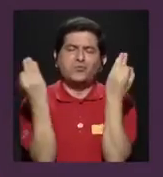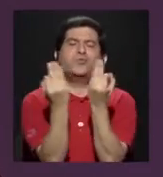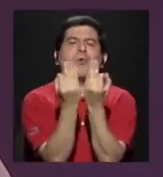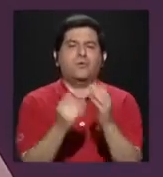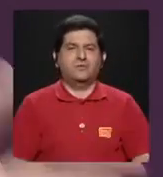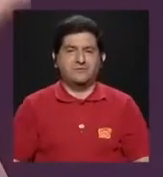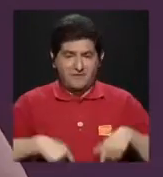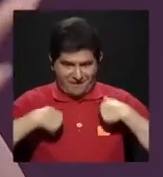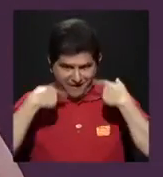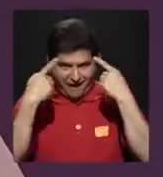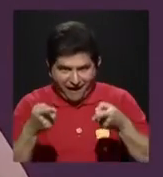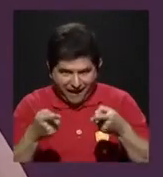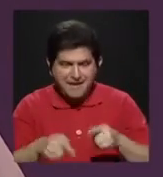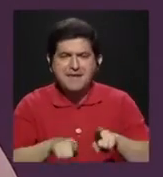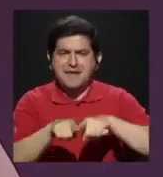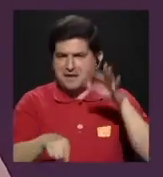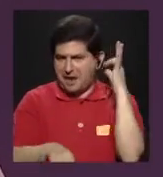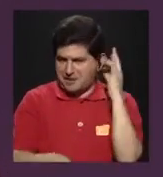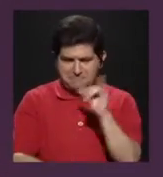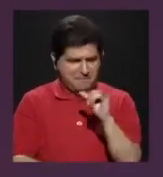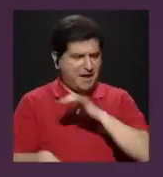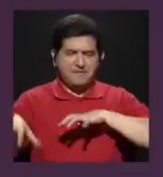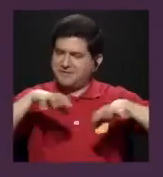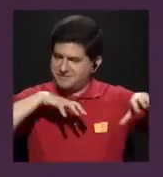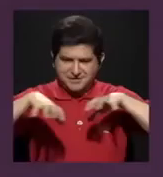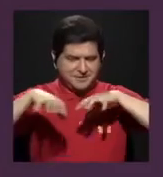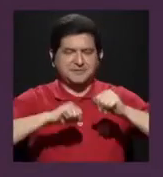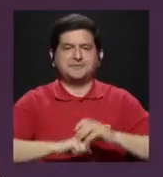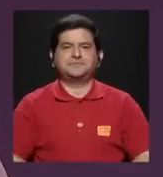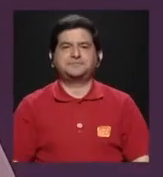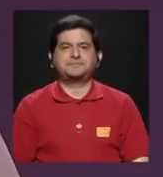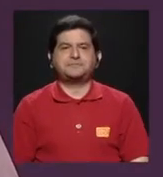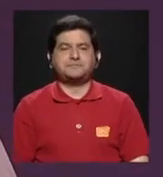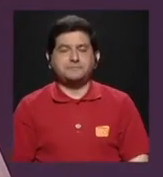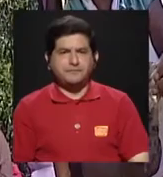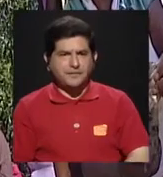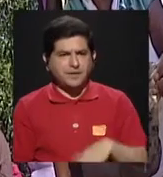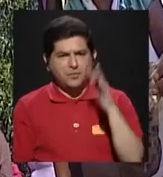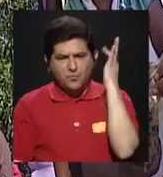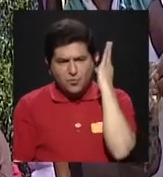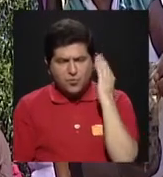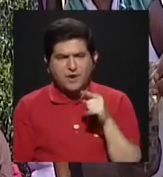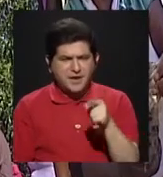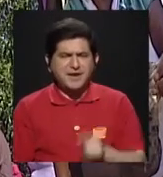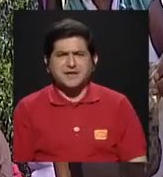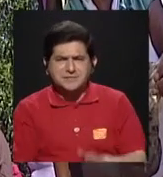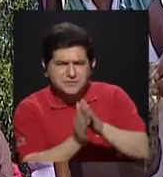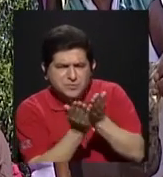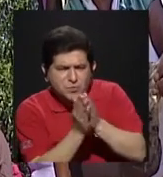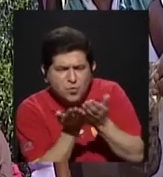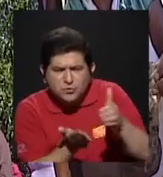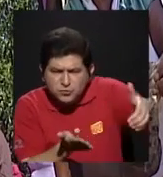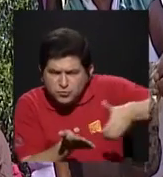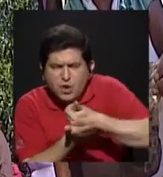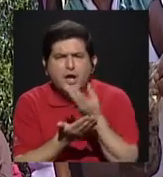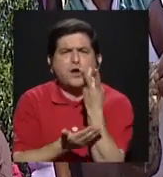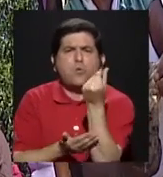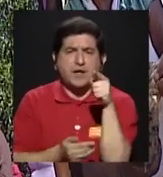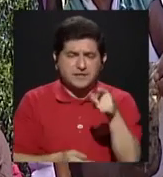cuando vamos todas mis hermanas se dedican a la actividad también. ¿Cuántas mujeres se dedican a molusquear en Chomes? ¿Muchas?